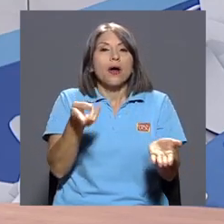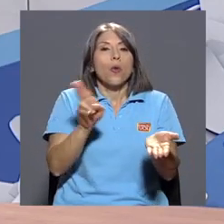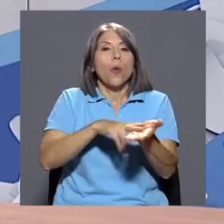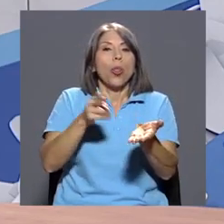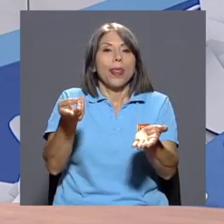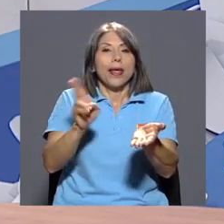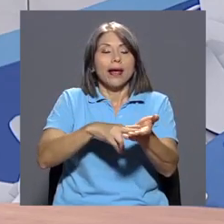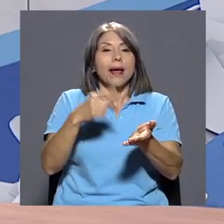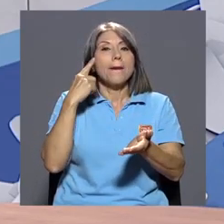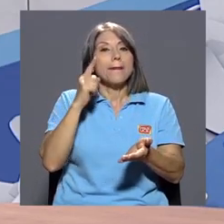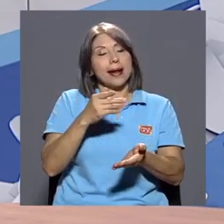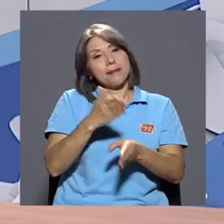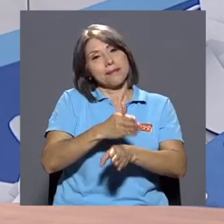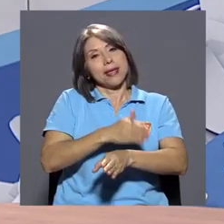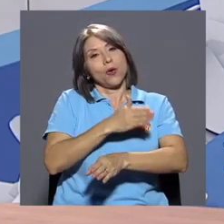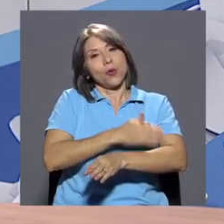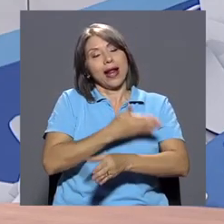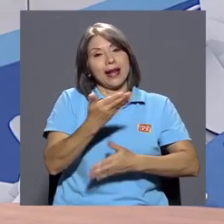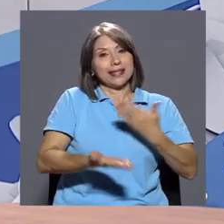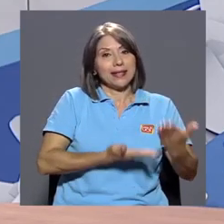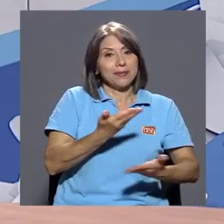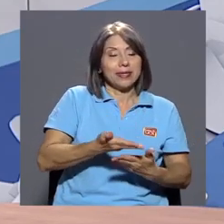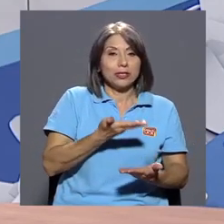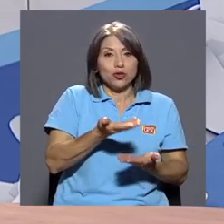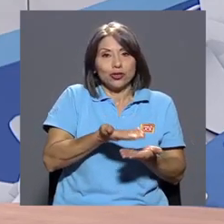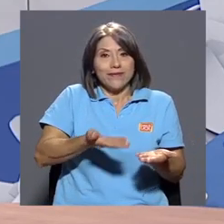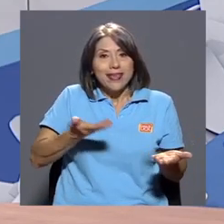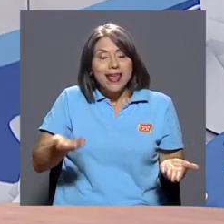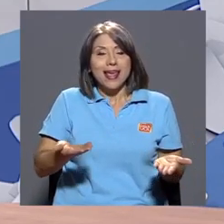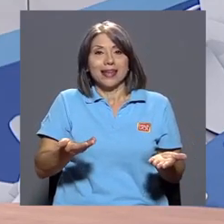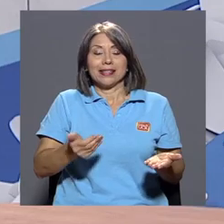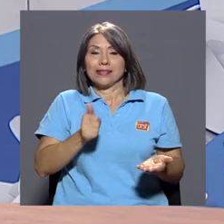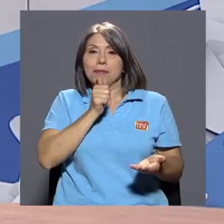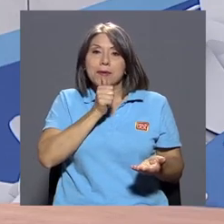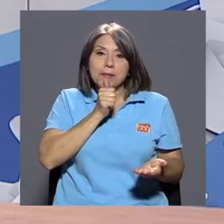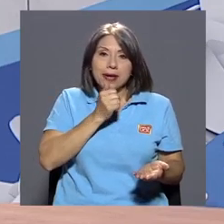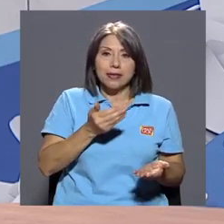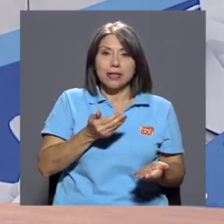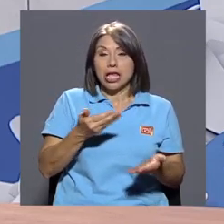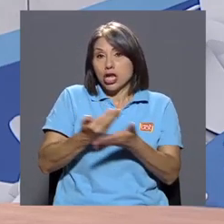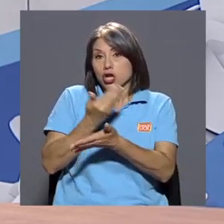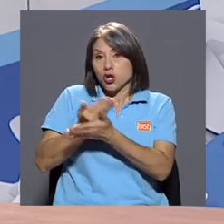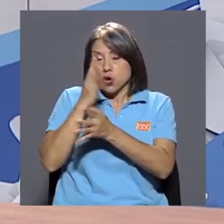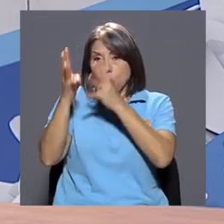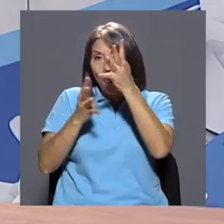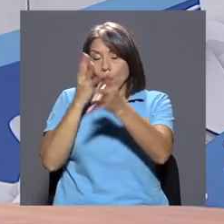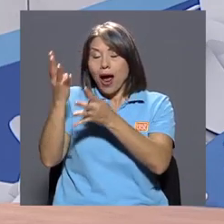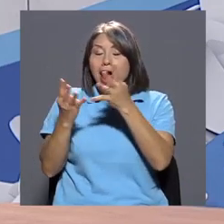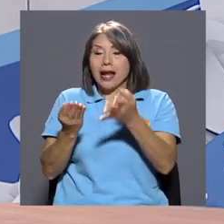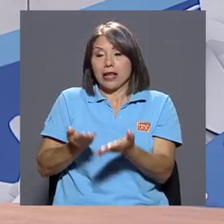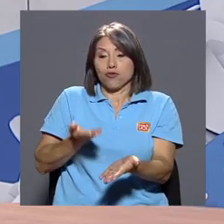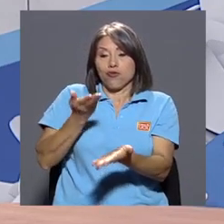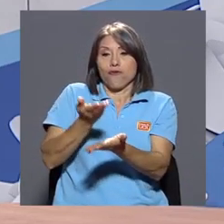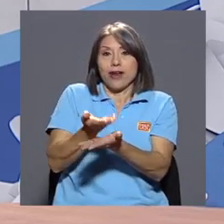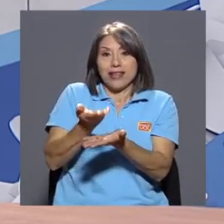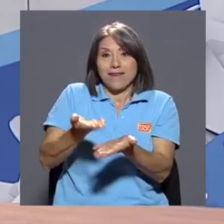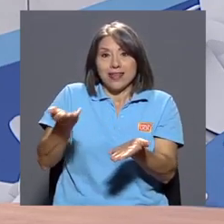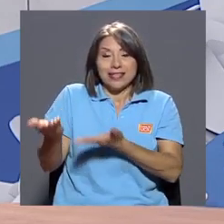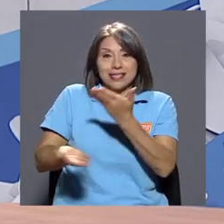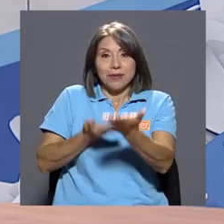poder mejorar sus bienes y servicios desde el sector privado, innovar en la prestación de bienes y servicios o de ofertas al Estado y finalmente